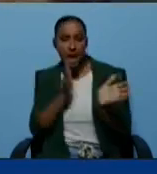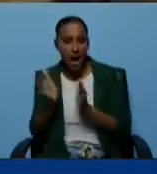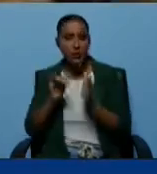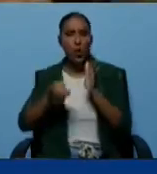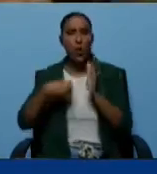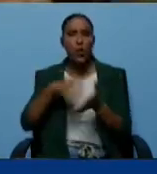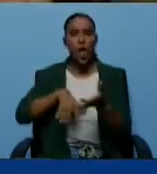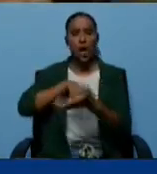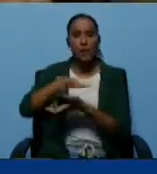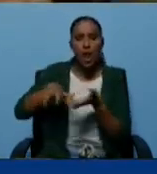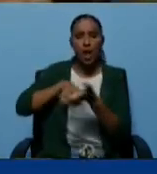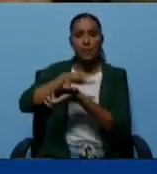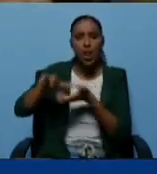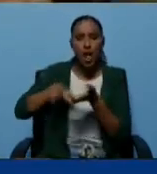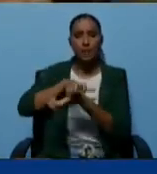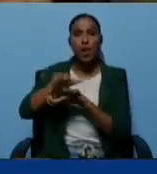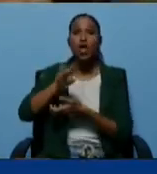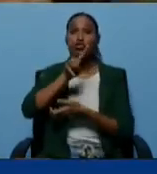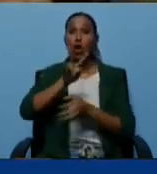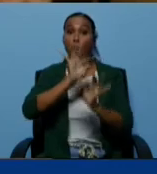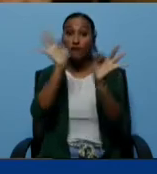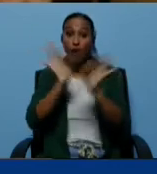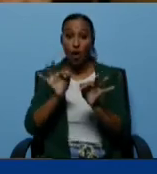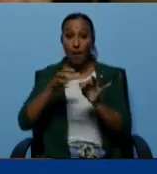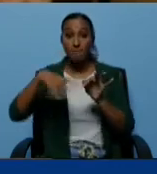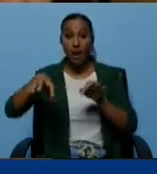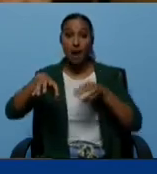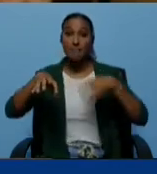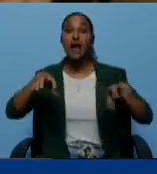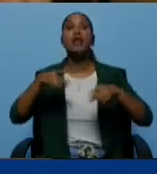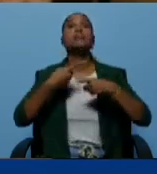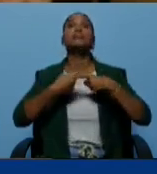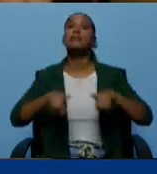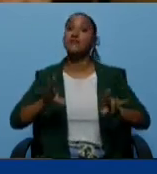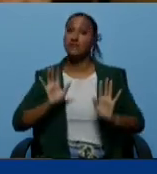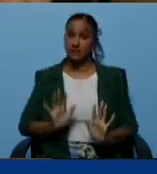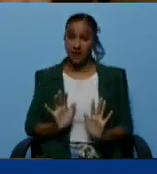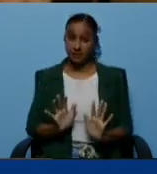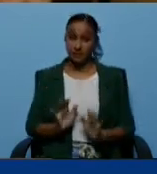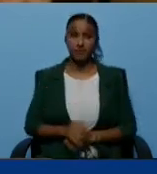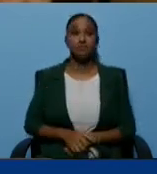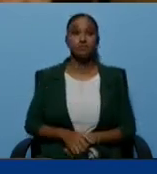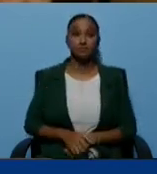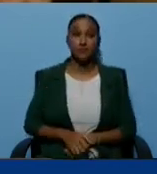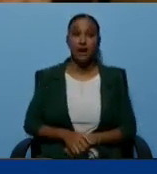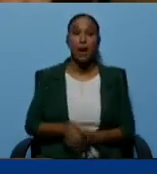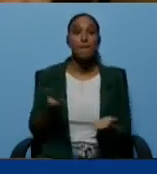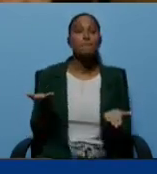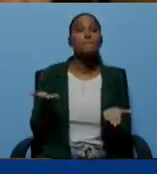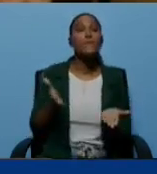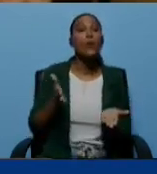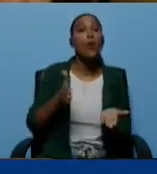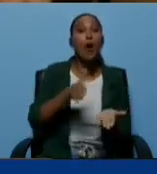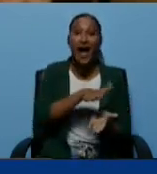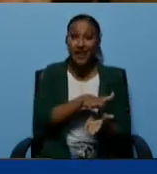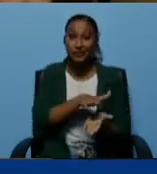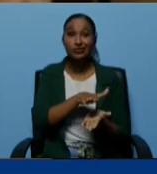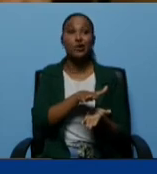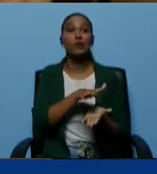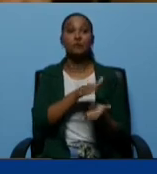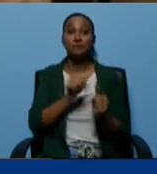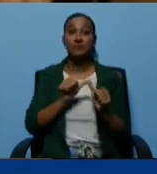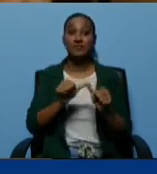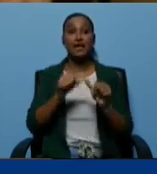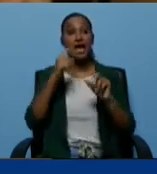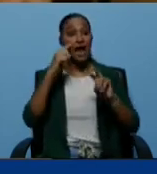ya conclusiva, el 84% de las muertes que ha registrado y está investigando